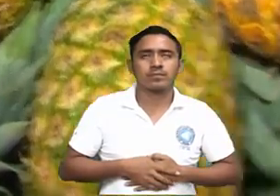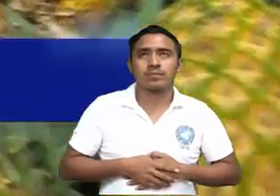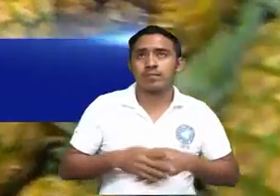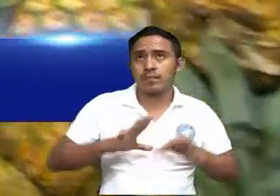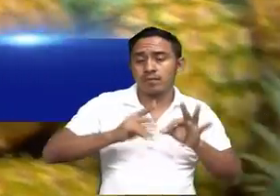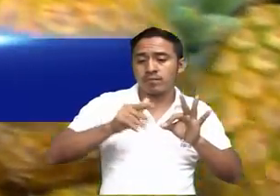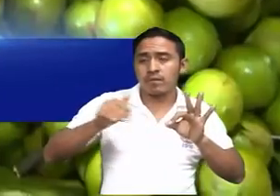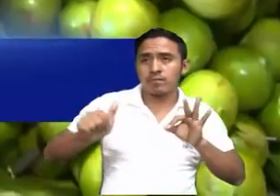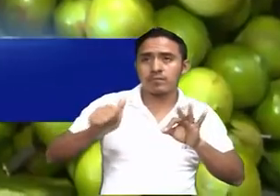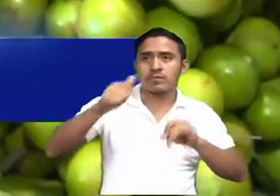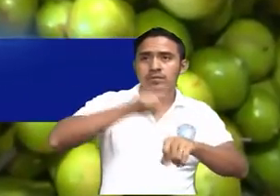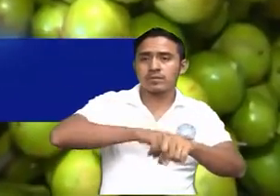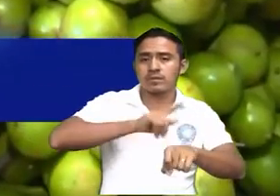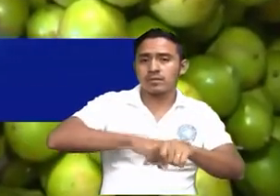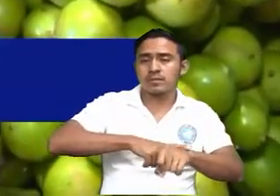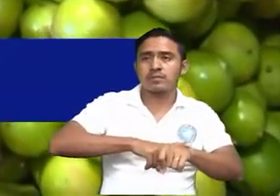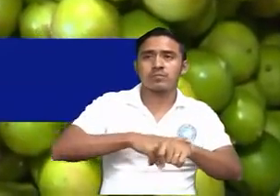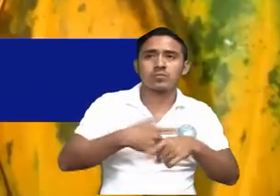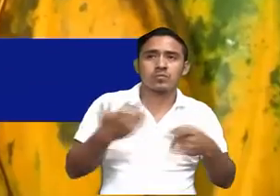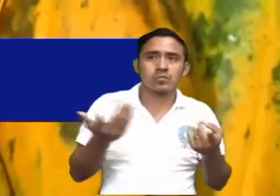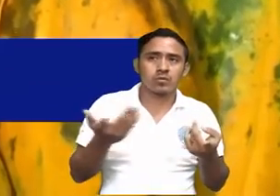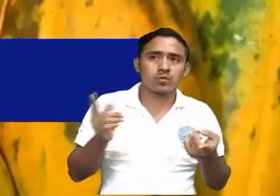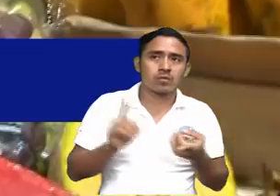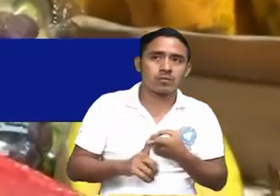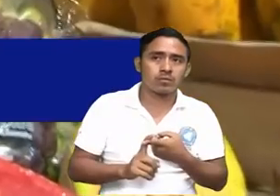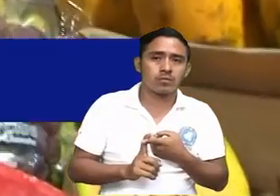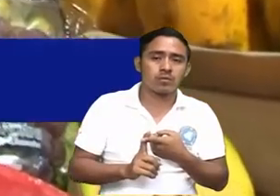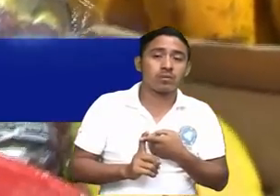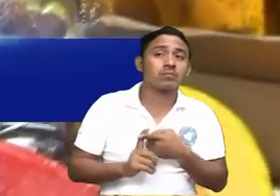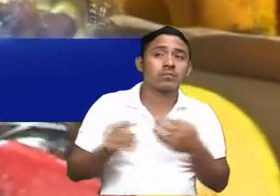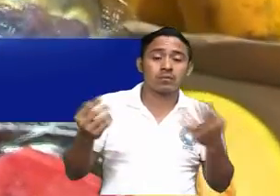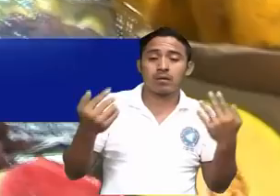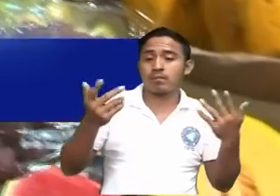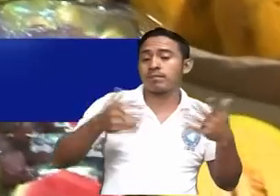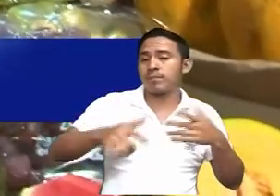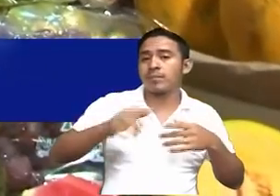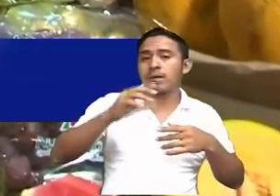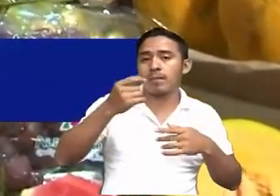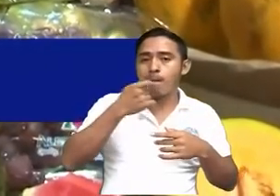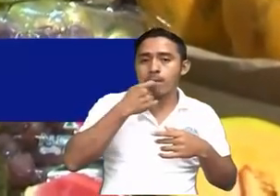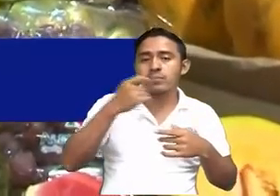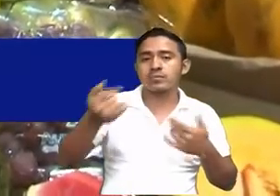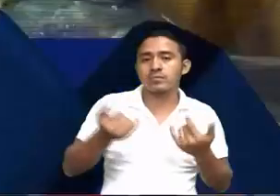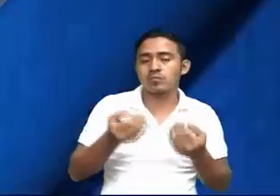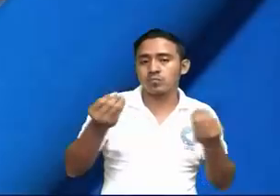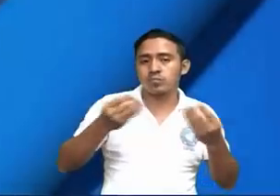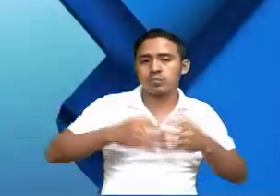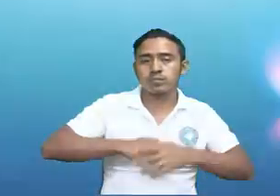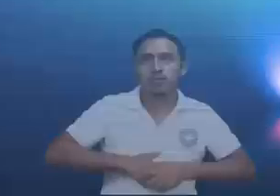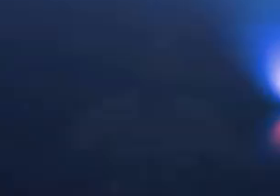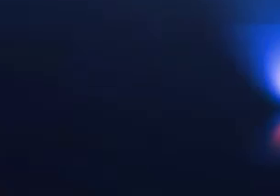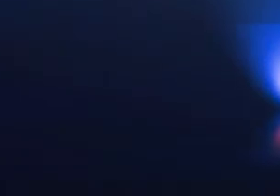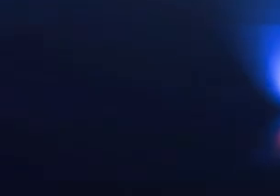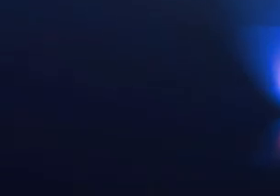Frutas de temporada, como los mamones, abarrotan mercados capitalinos.